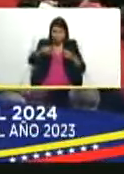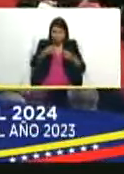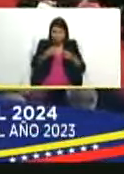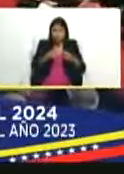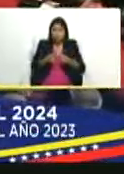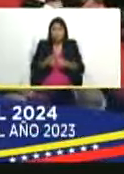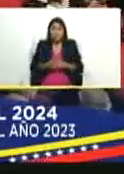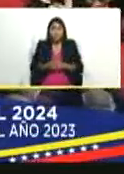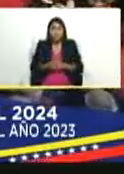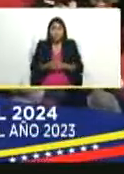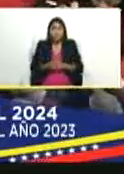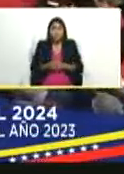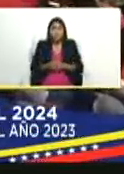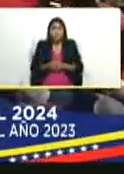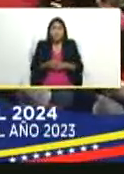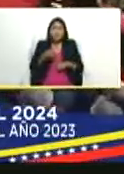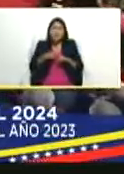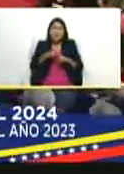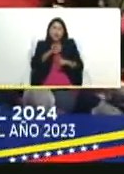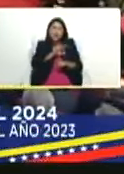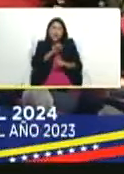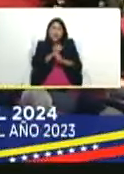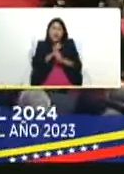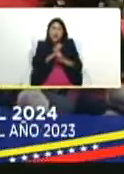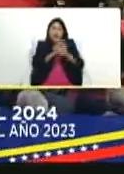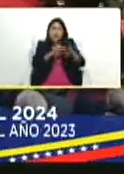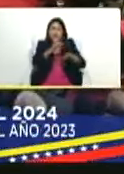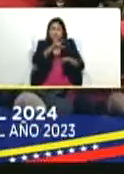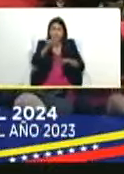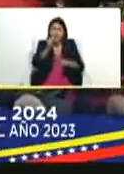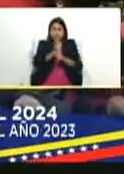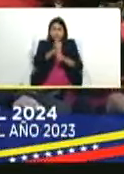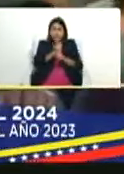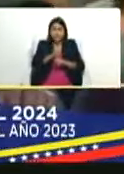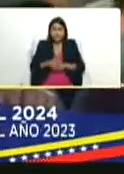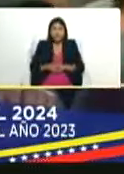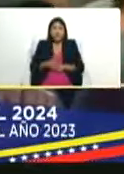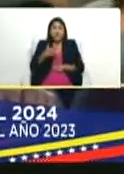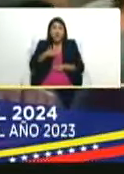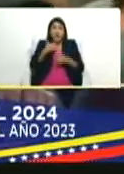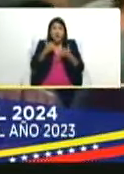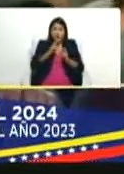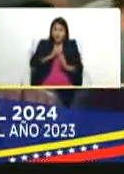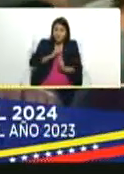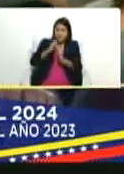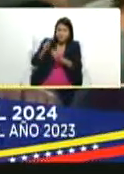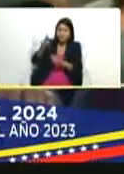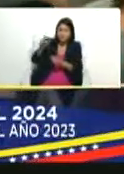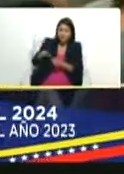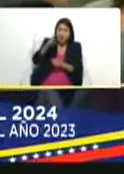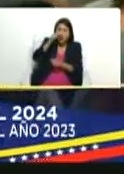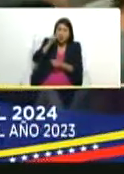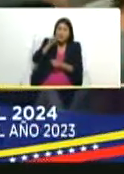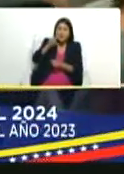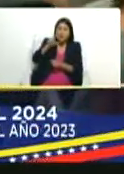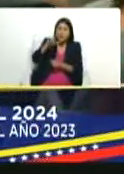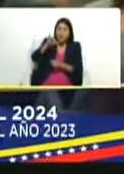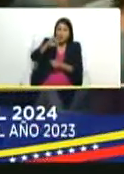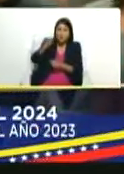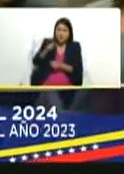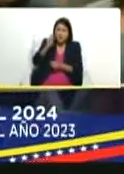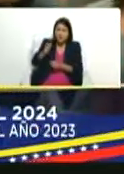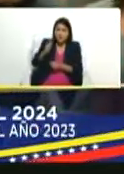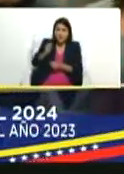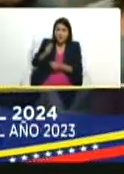Judicial, beneficios sociolaborales a toda la clase. De orden a cargo del magistrado doctor Luis Fernando Damiani